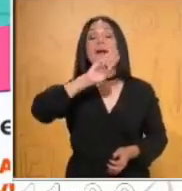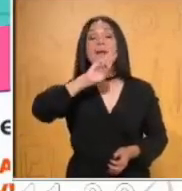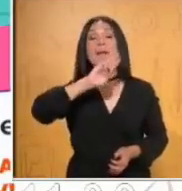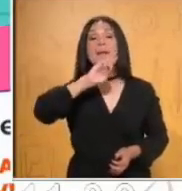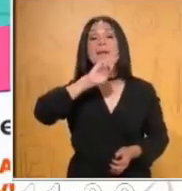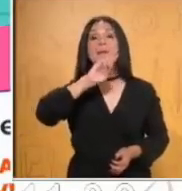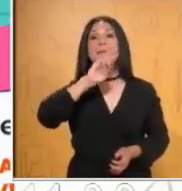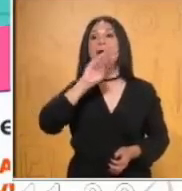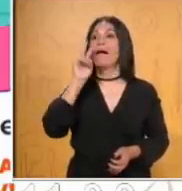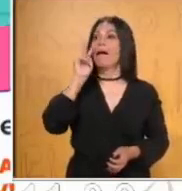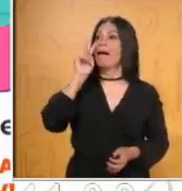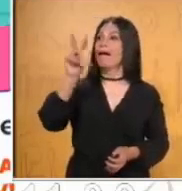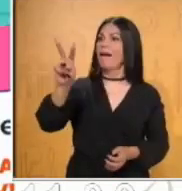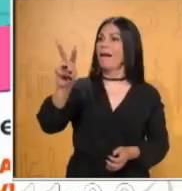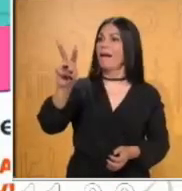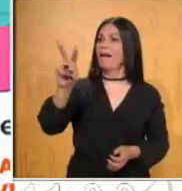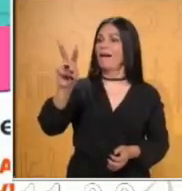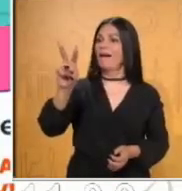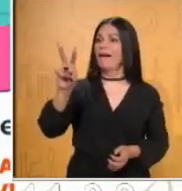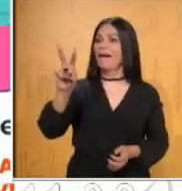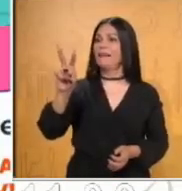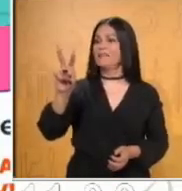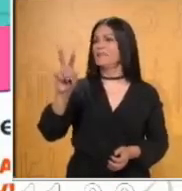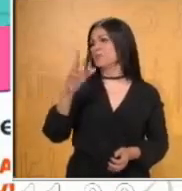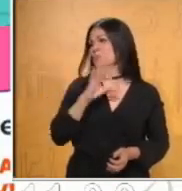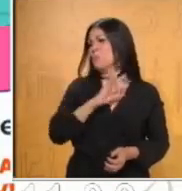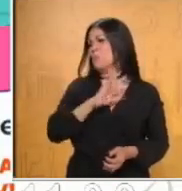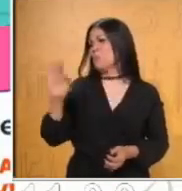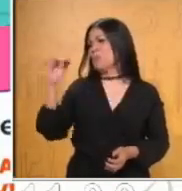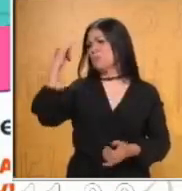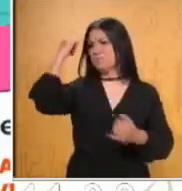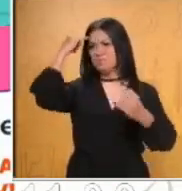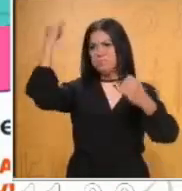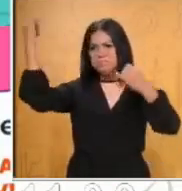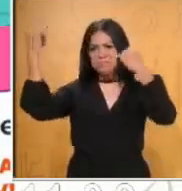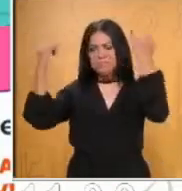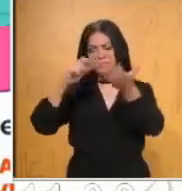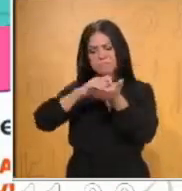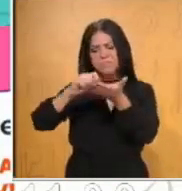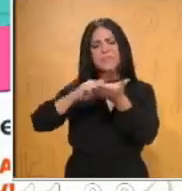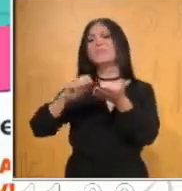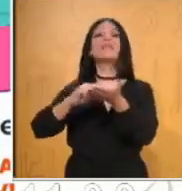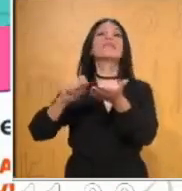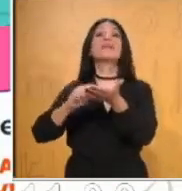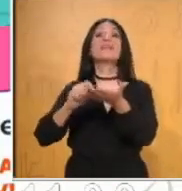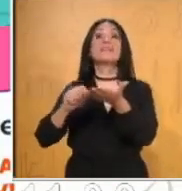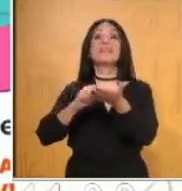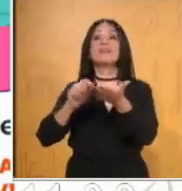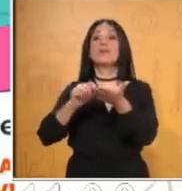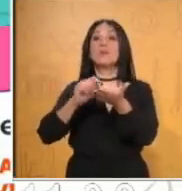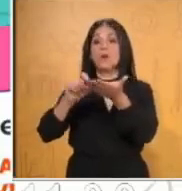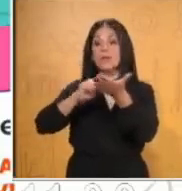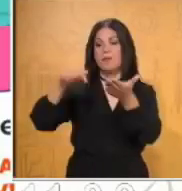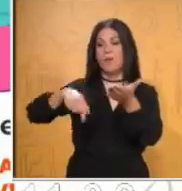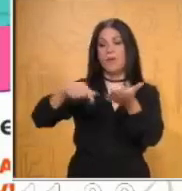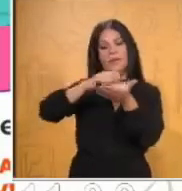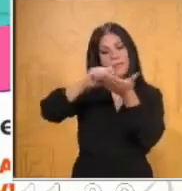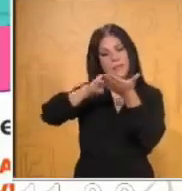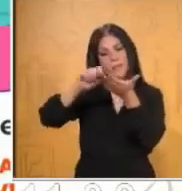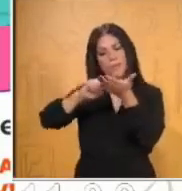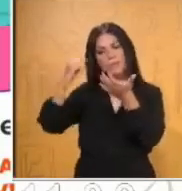consultar las bases en el Facebook de la Secretaría de Educación. Cierra mañana esta